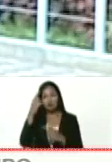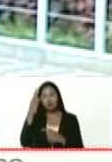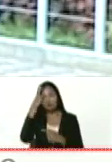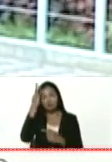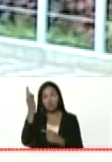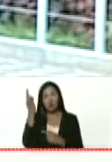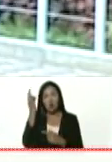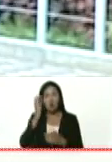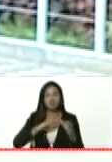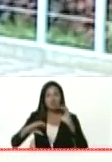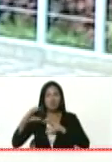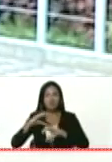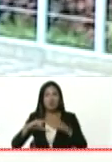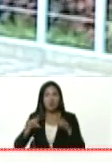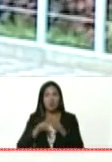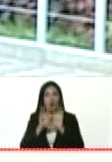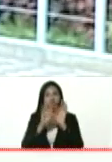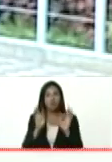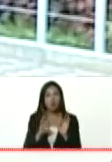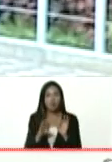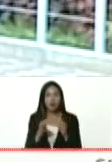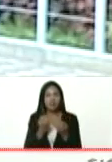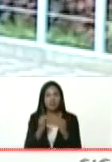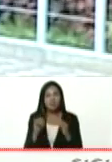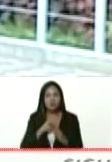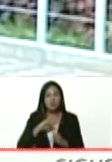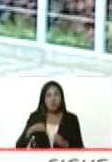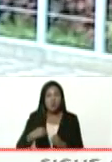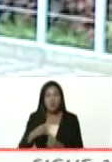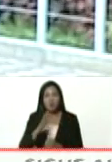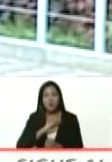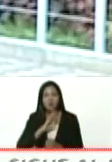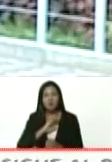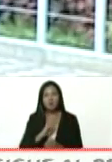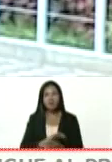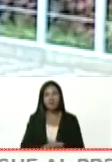científico para independizarnos de los insumos